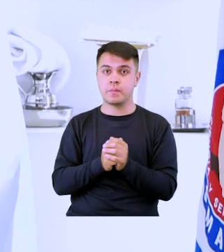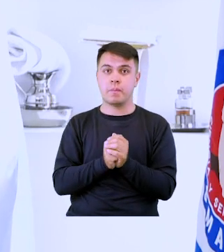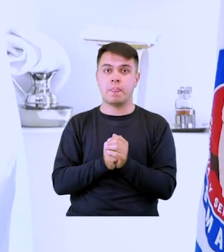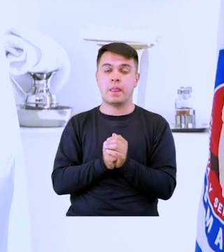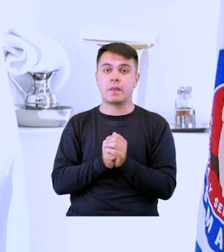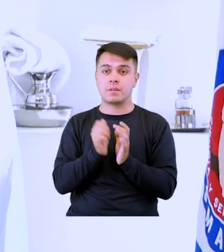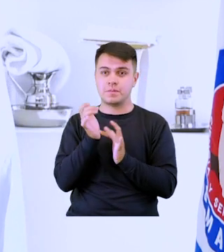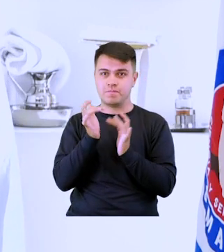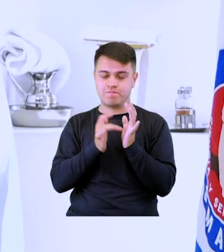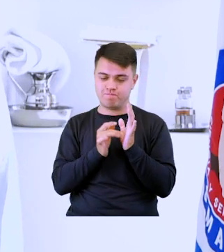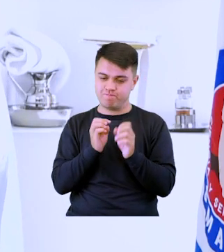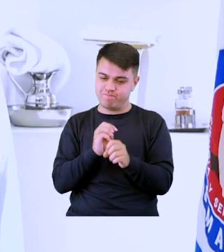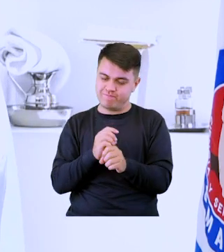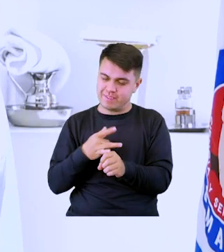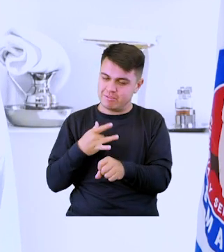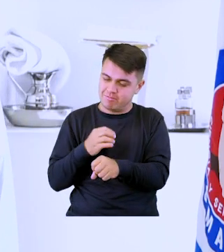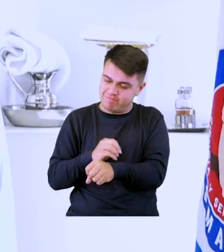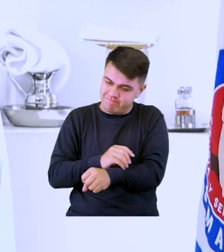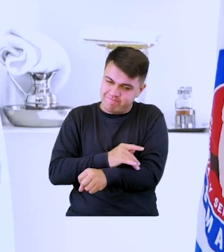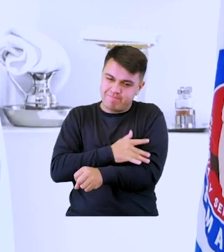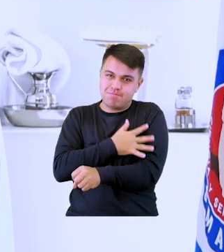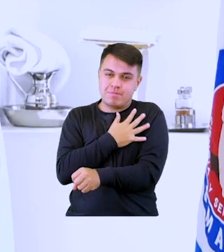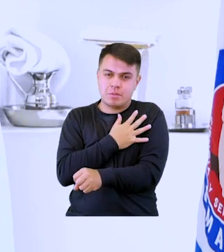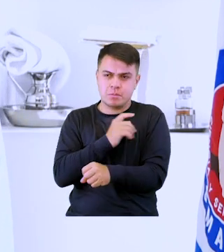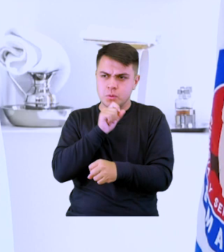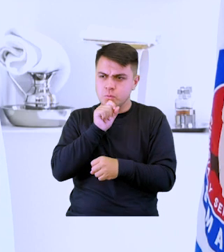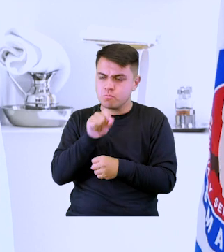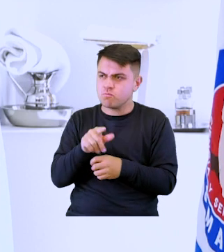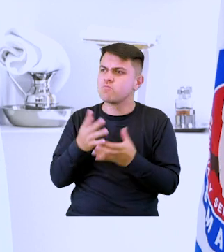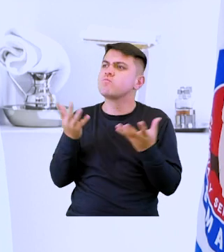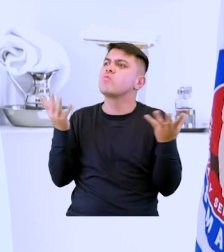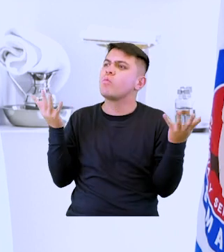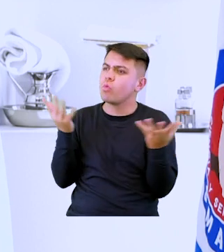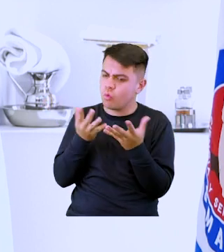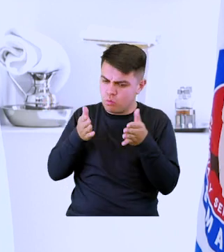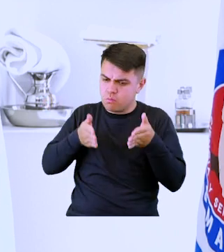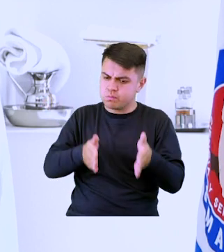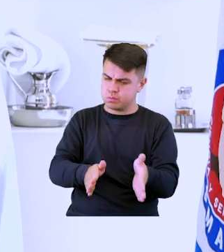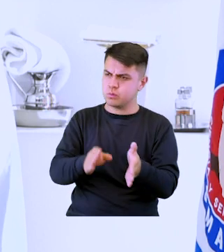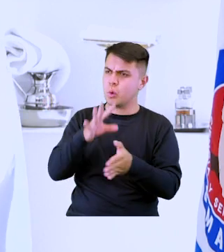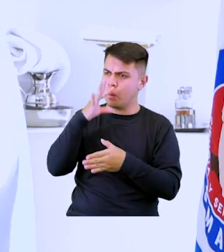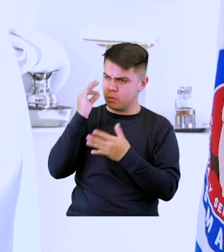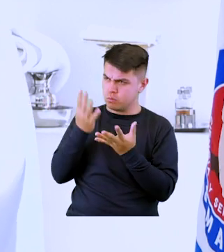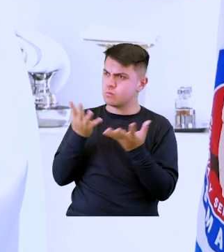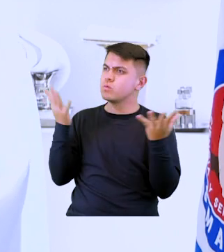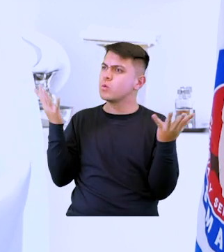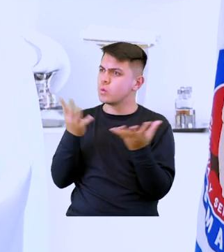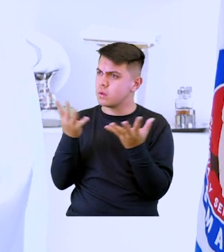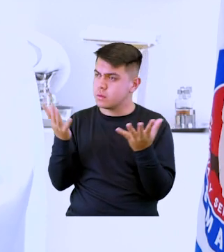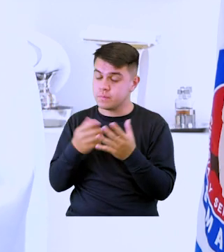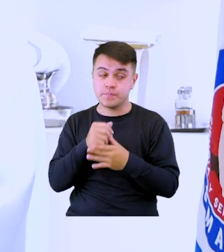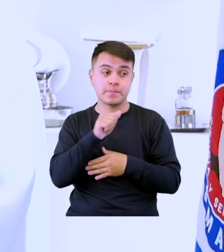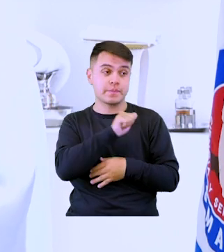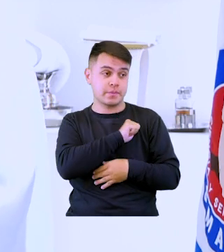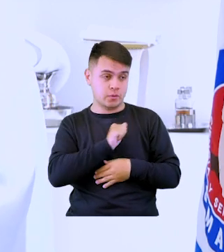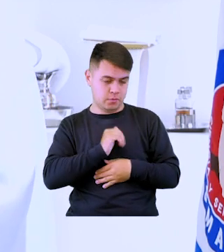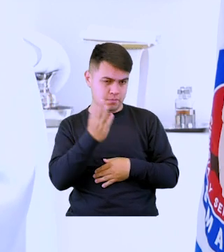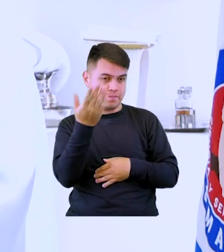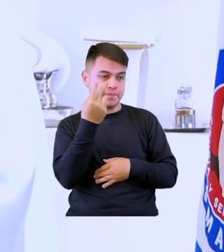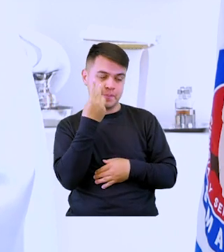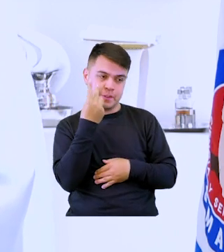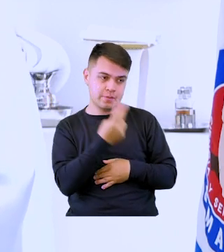se conmovió en su espíritu, se estremeció y preguntó: ¿Dónde lo han enterrado? Le contestaron: Señor, ven a